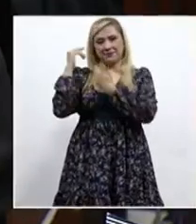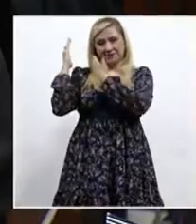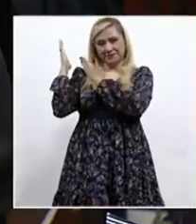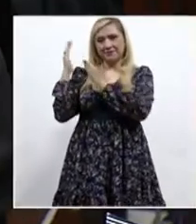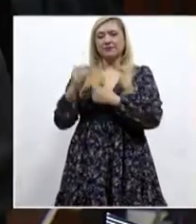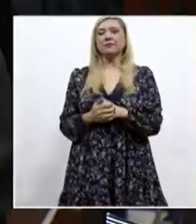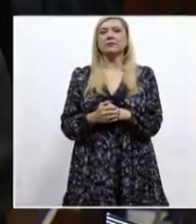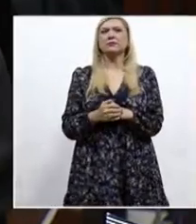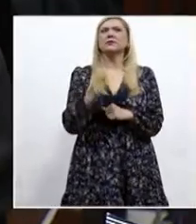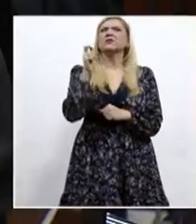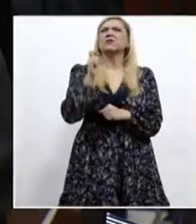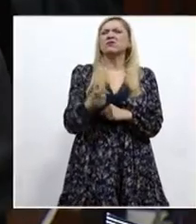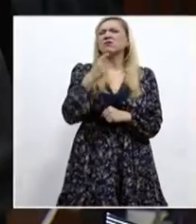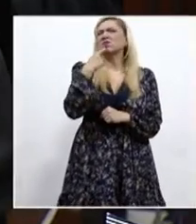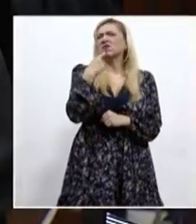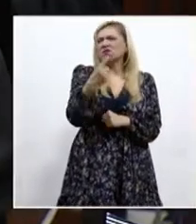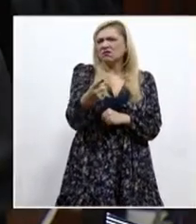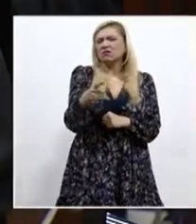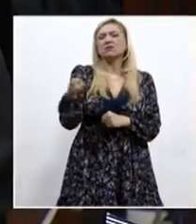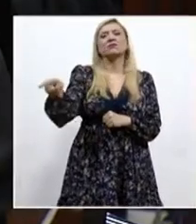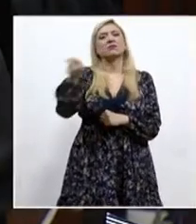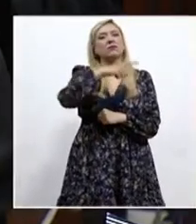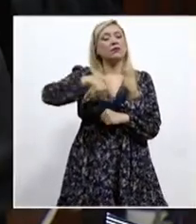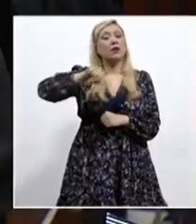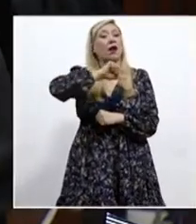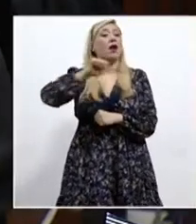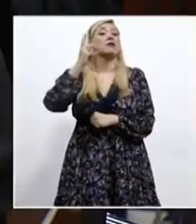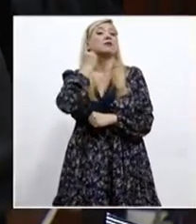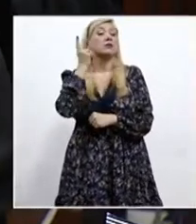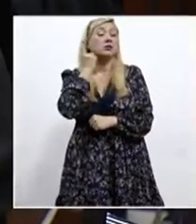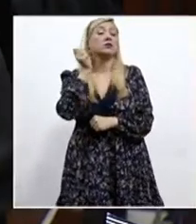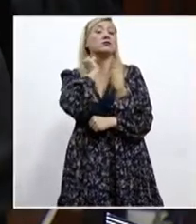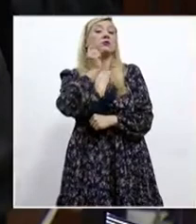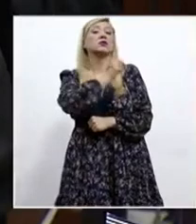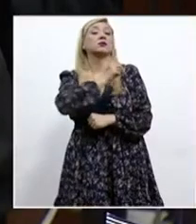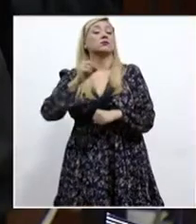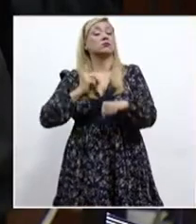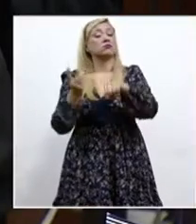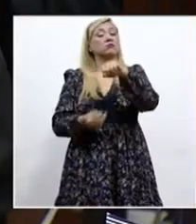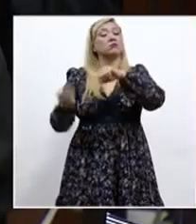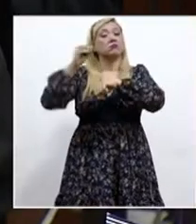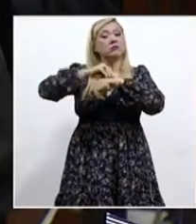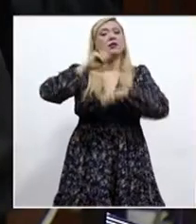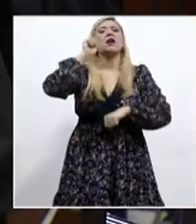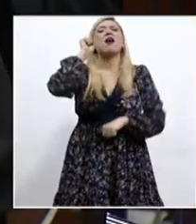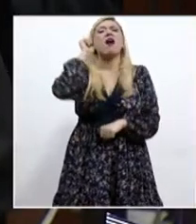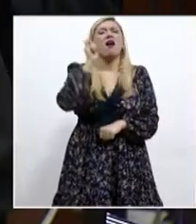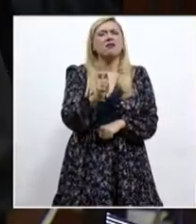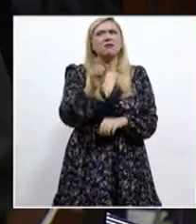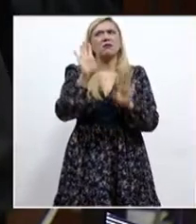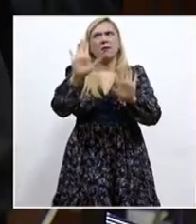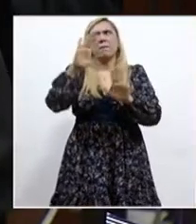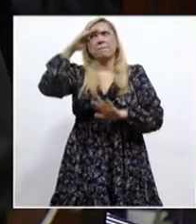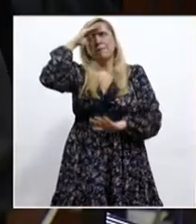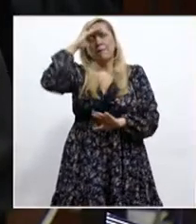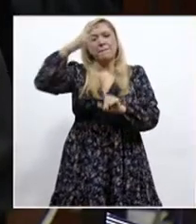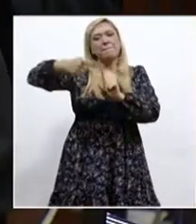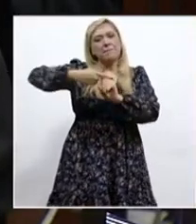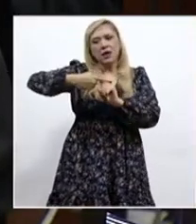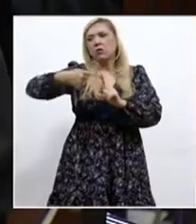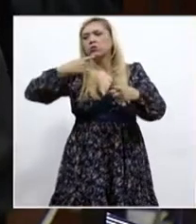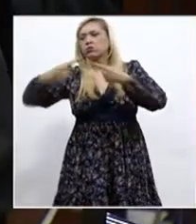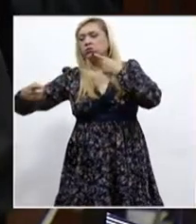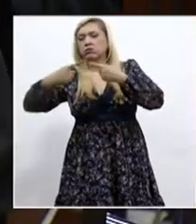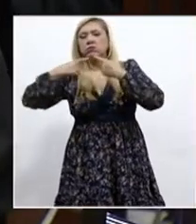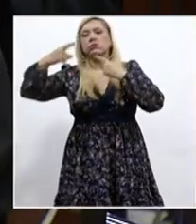Los precedentes exigen que los procesos parlamentarios incorporen momentos de reflexión y deliberación